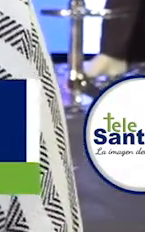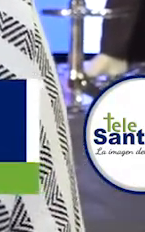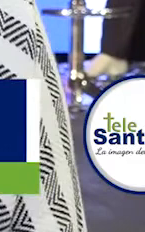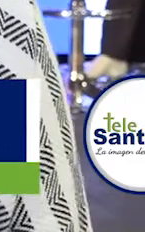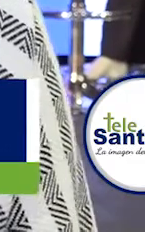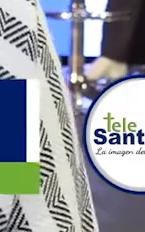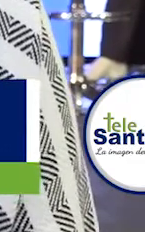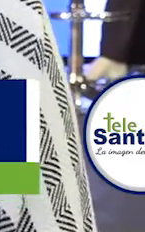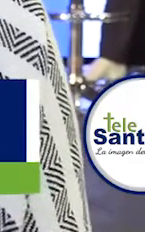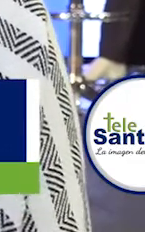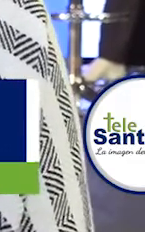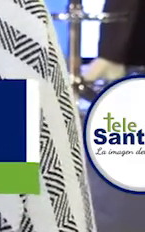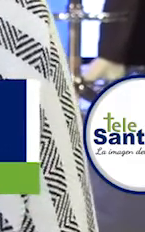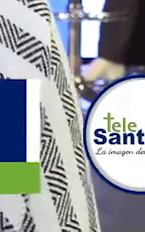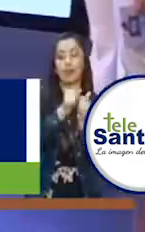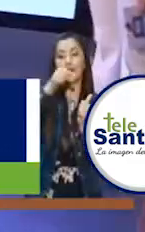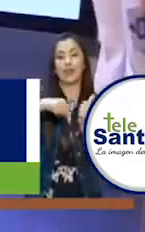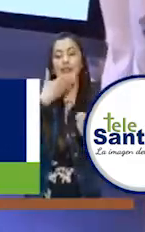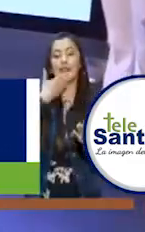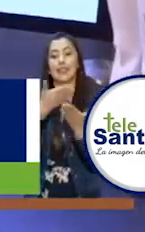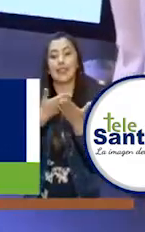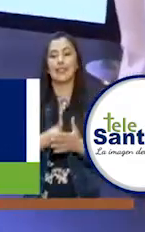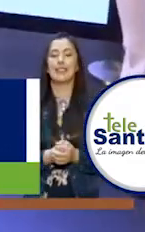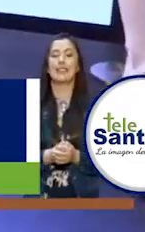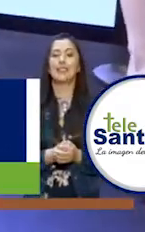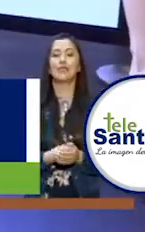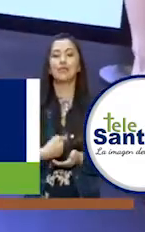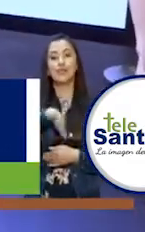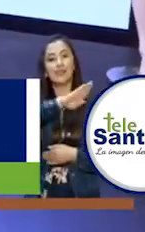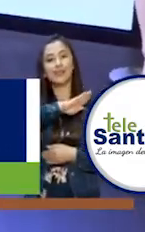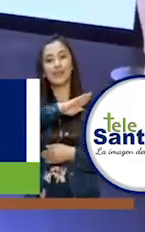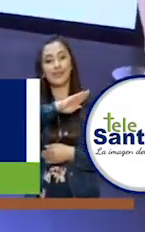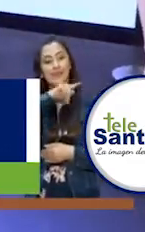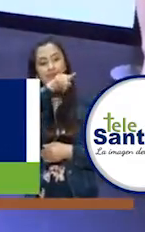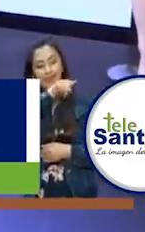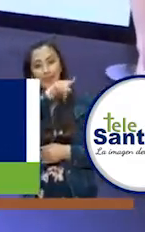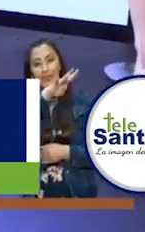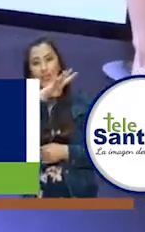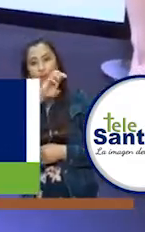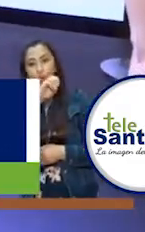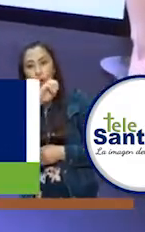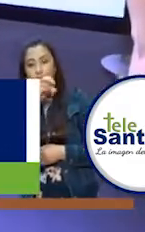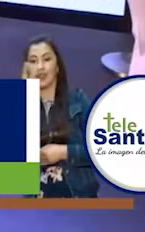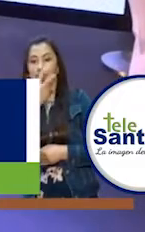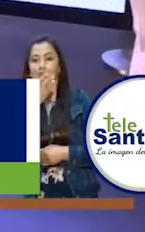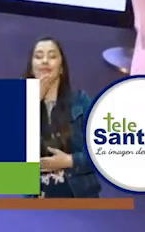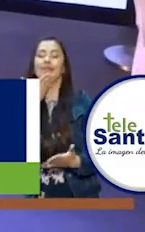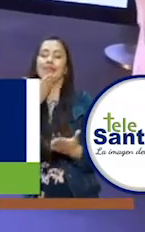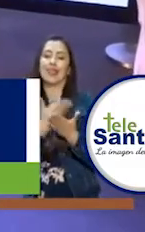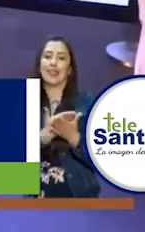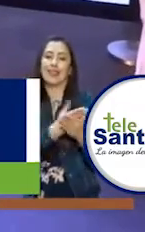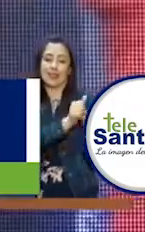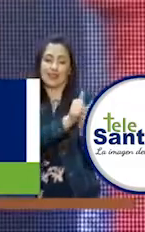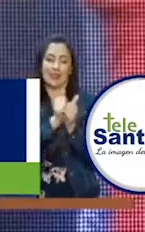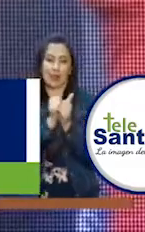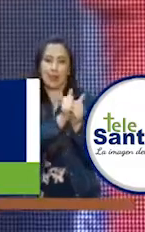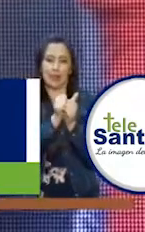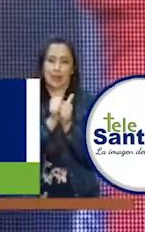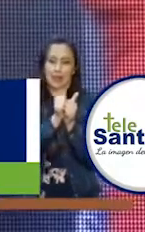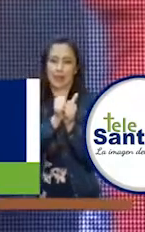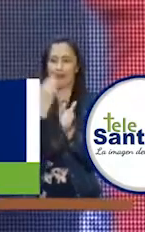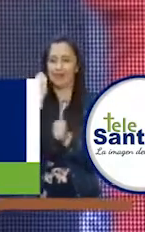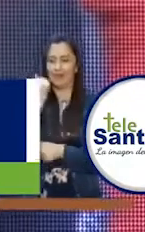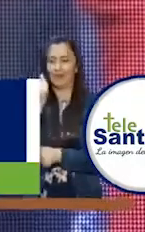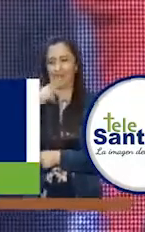que organizarlos y comenzar las entregas. Bueno. Cabe recordar que diariamente se están entregando un aproximado de 500 mercados, tanto en la zona urbana como en la